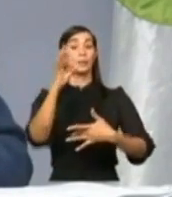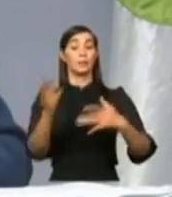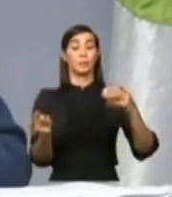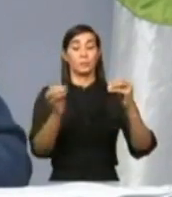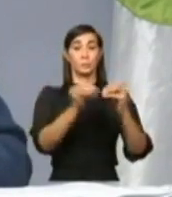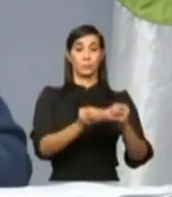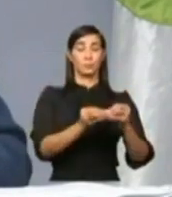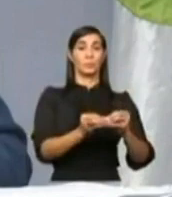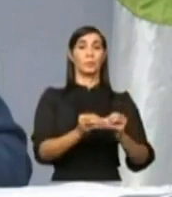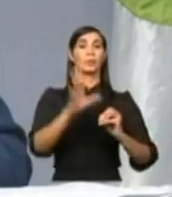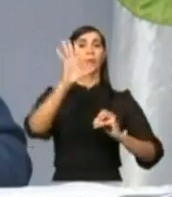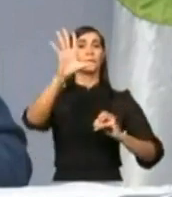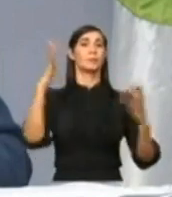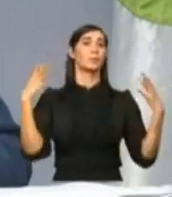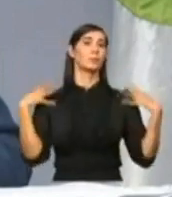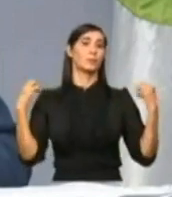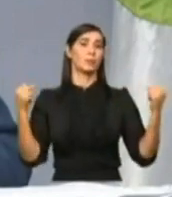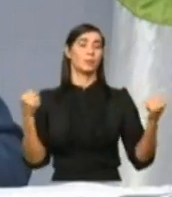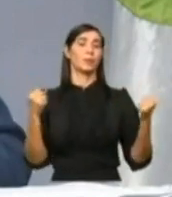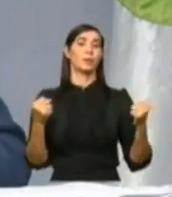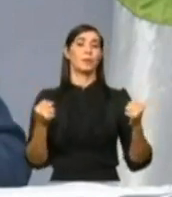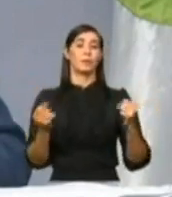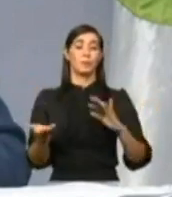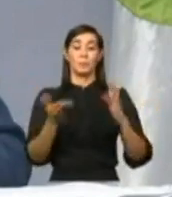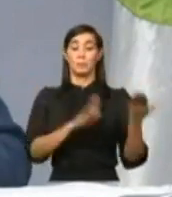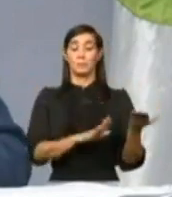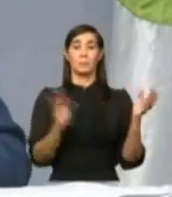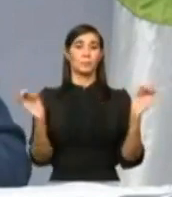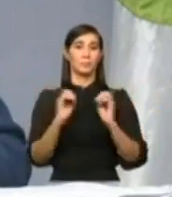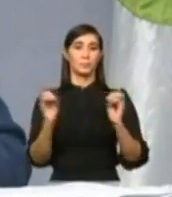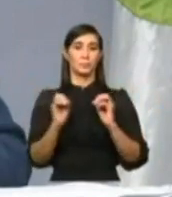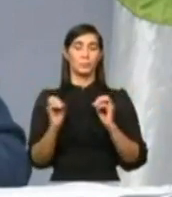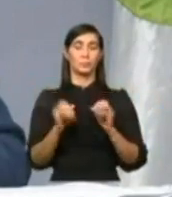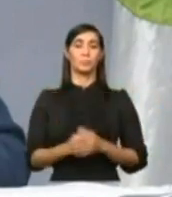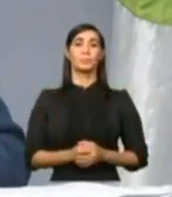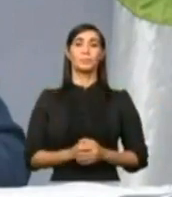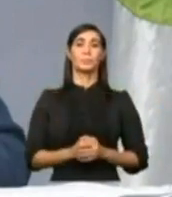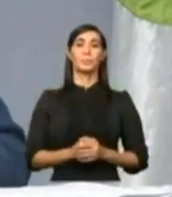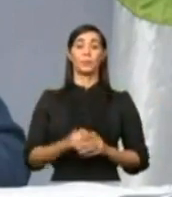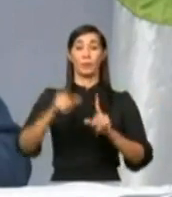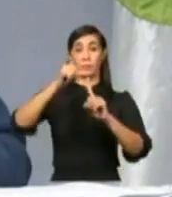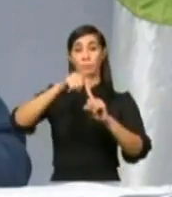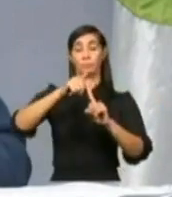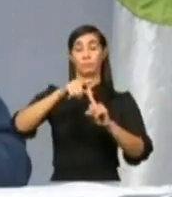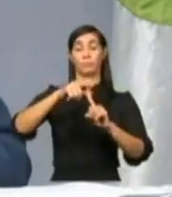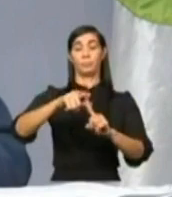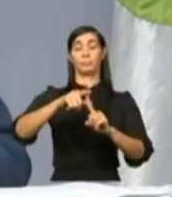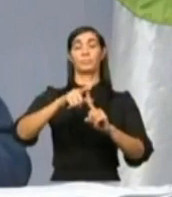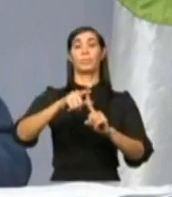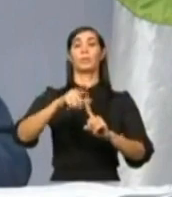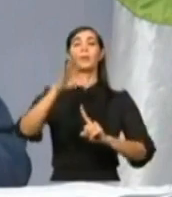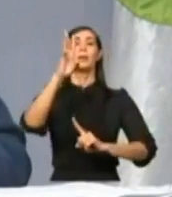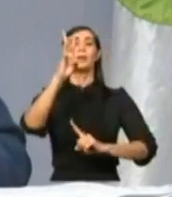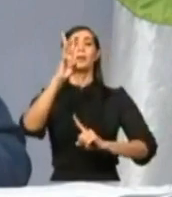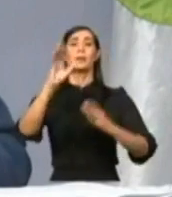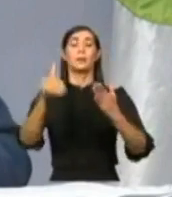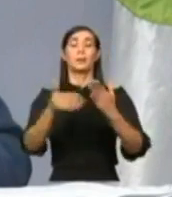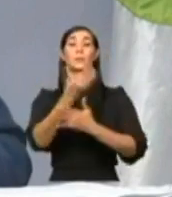acumulados, 5 recuperados, 0 fallecimiento. San Cristóbal, 6 casos